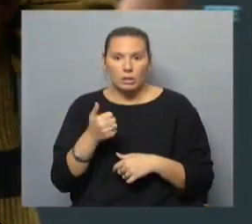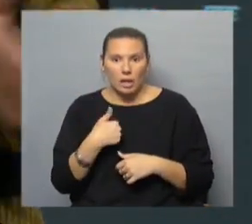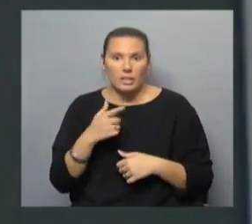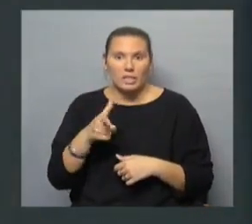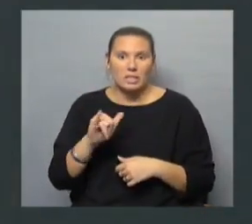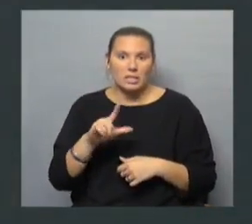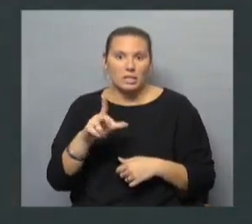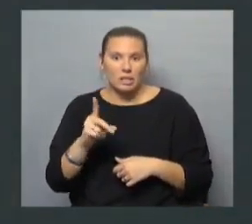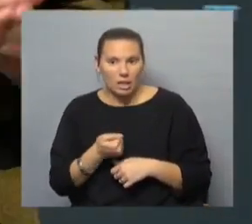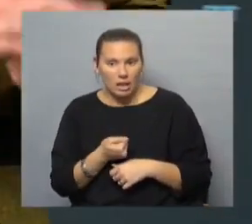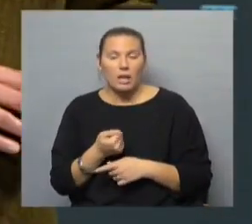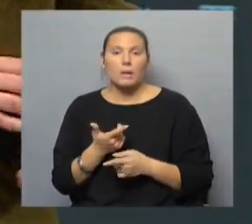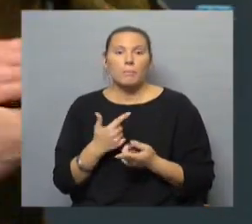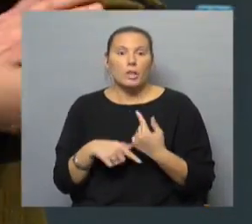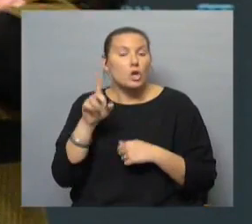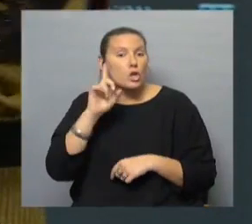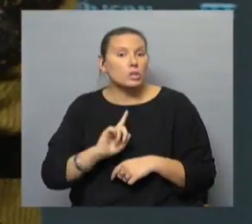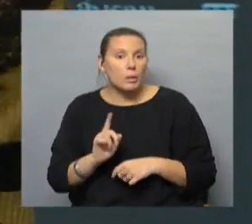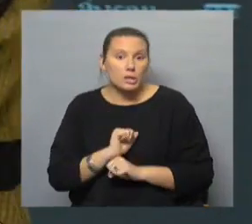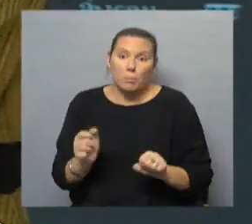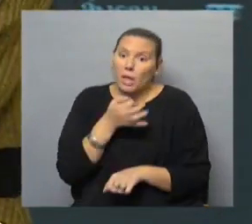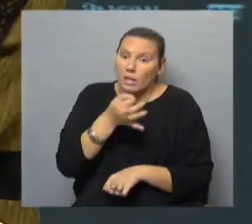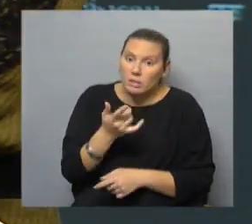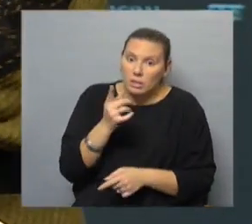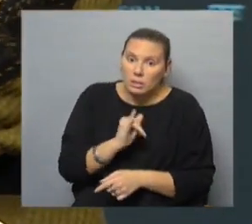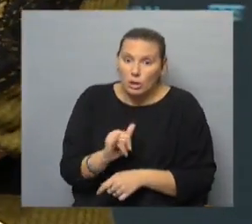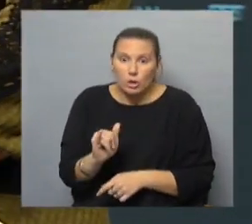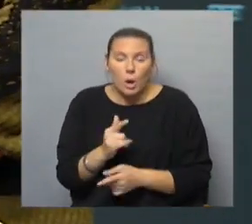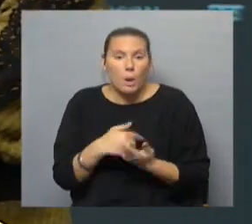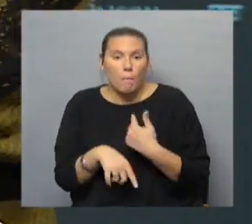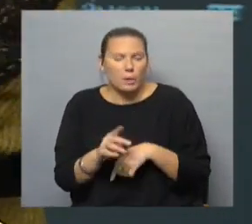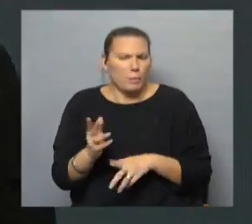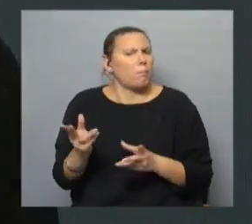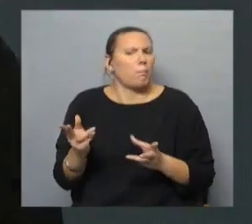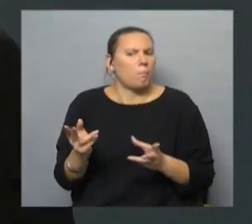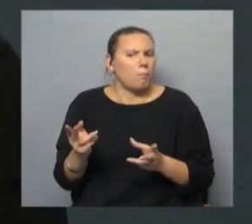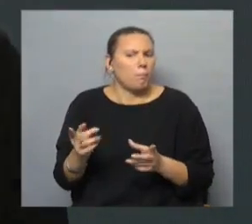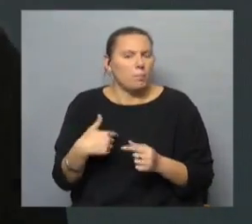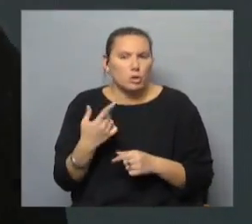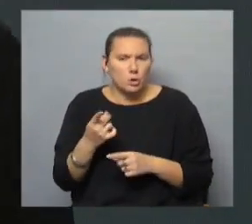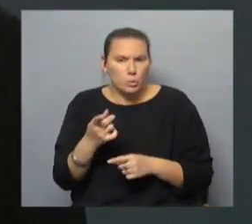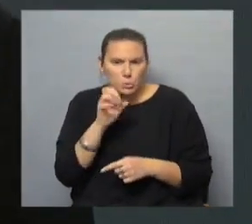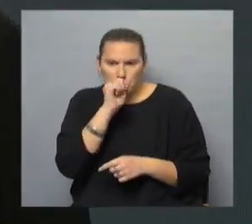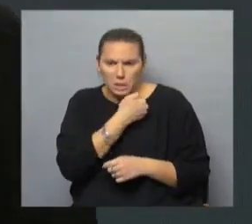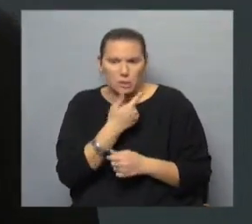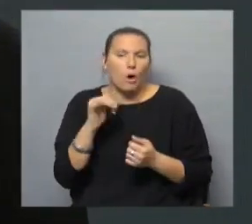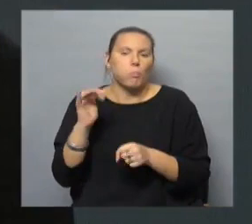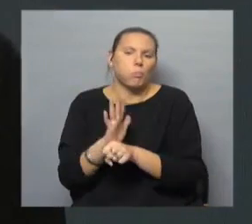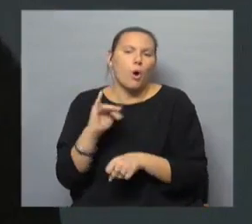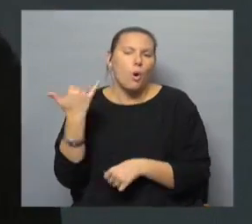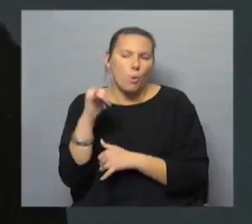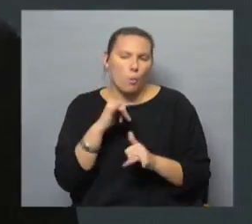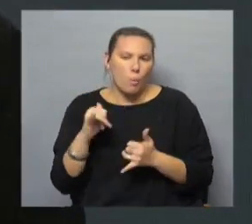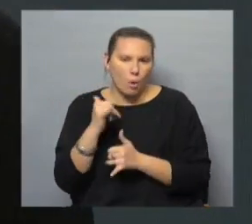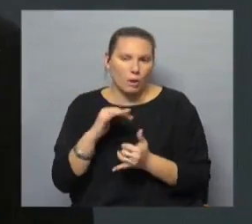Gilda, yo no sabía si había que decirlo o no, pero fue un momento de tipo... Se puede decir, es un juego,